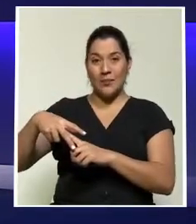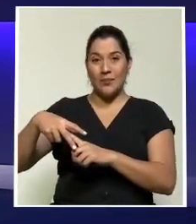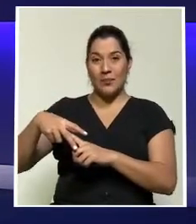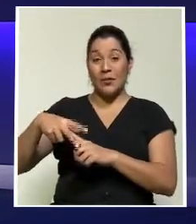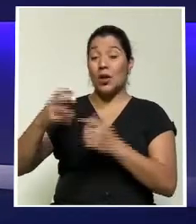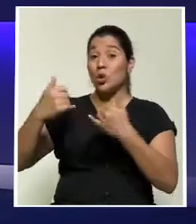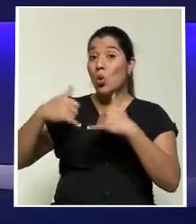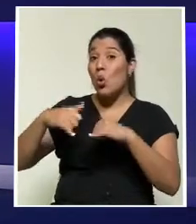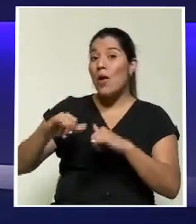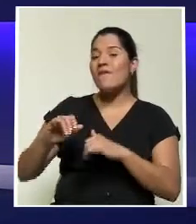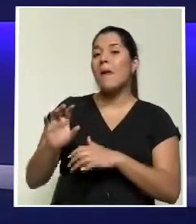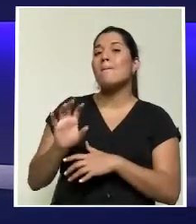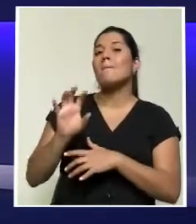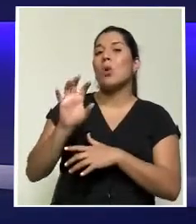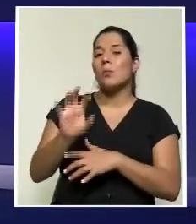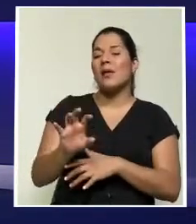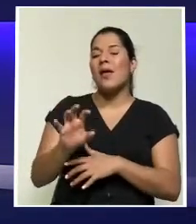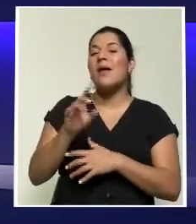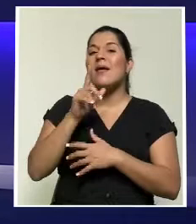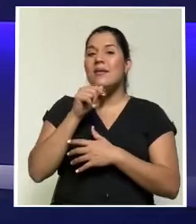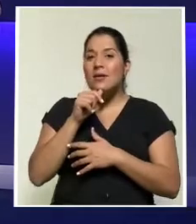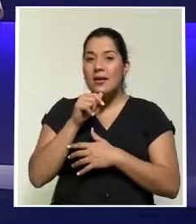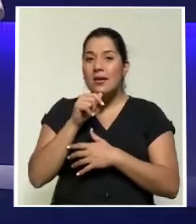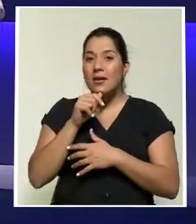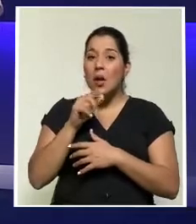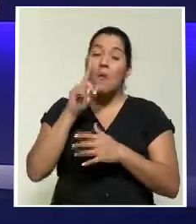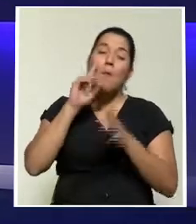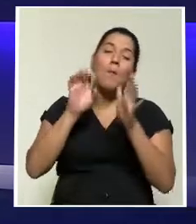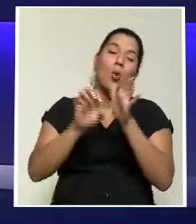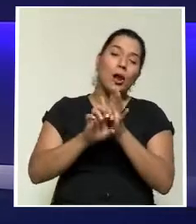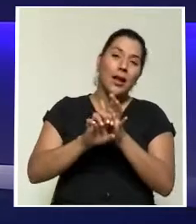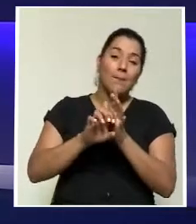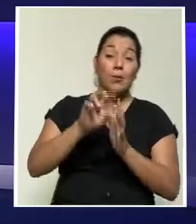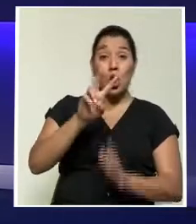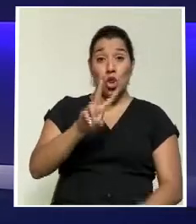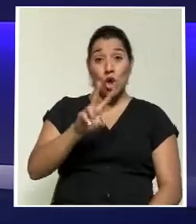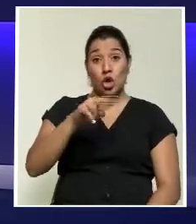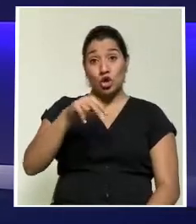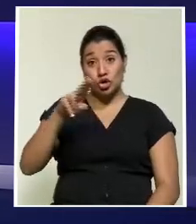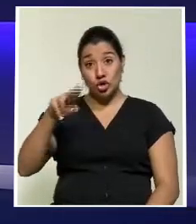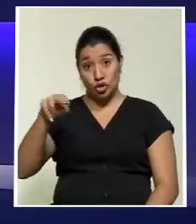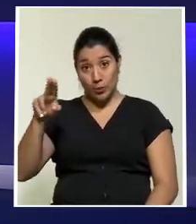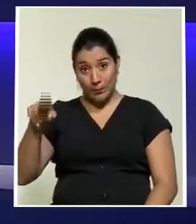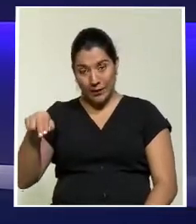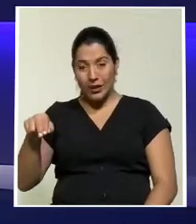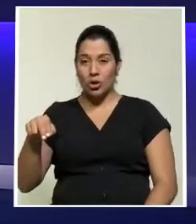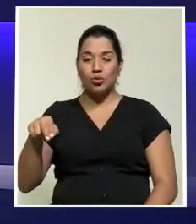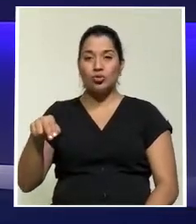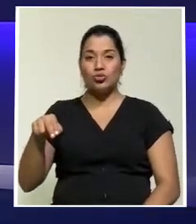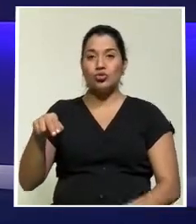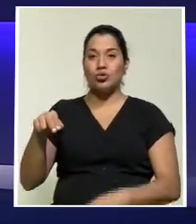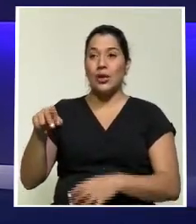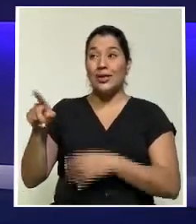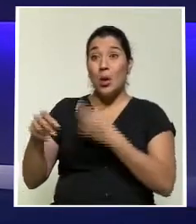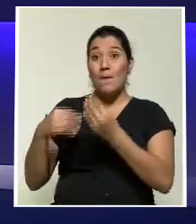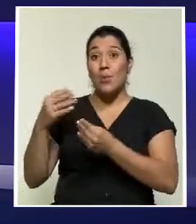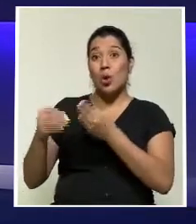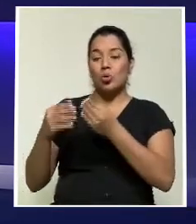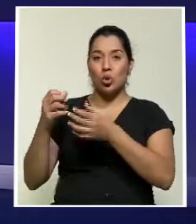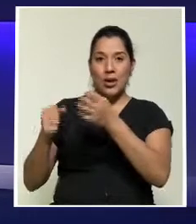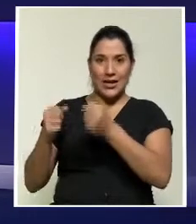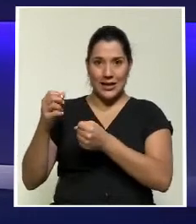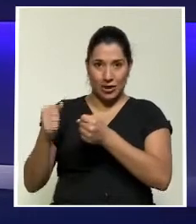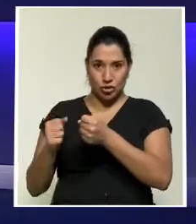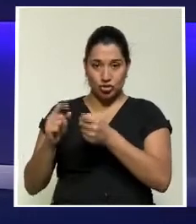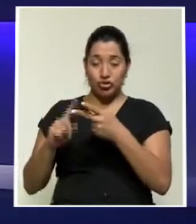propiedad de, en este caso de la Dos Pinos, por lo menos varios cientos de personas productoras, ¿verdad? Productores y